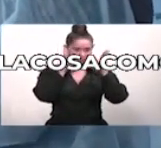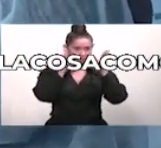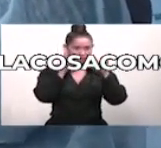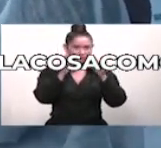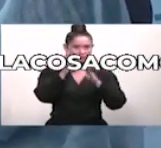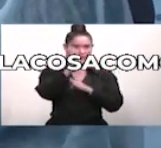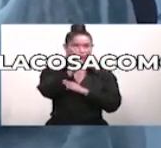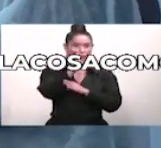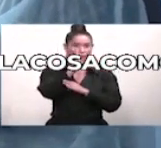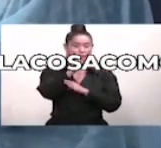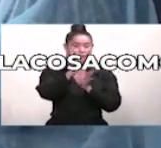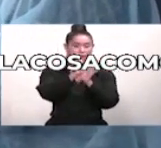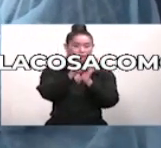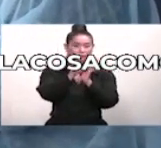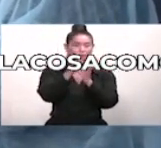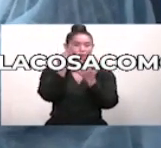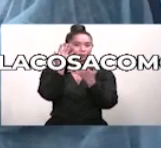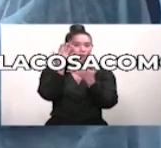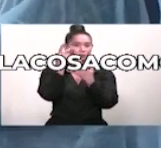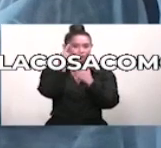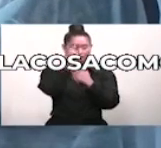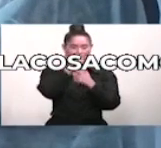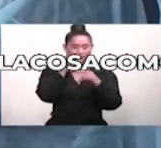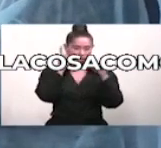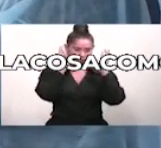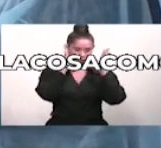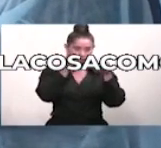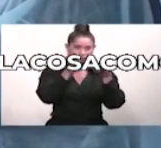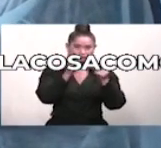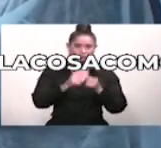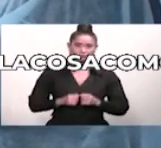por 30 minutos.